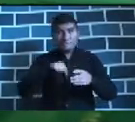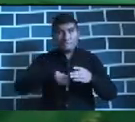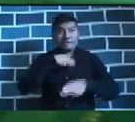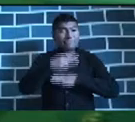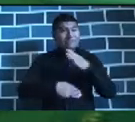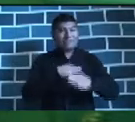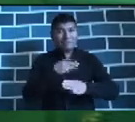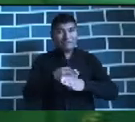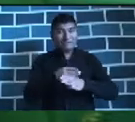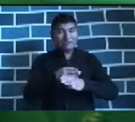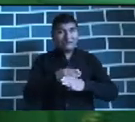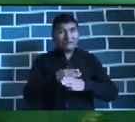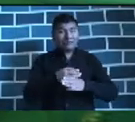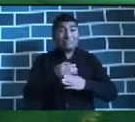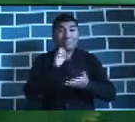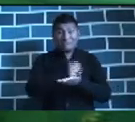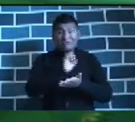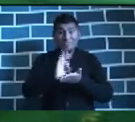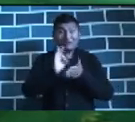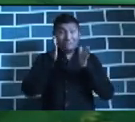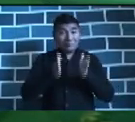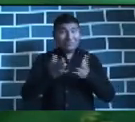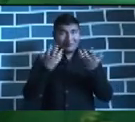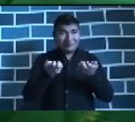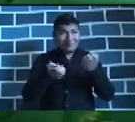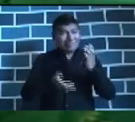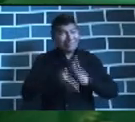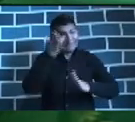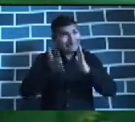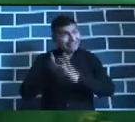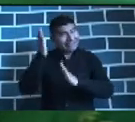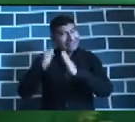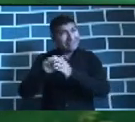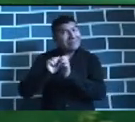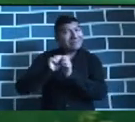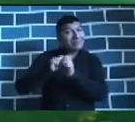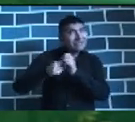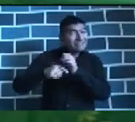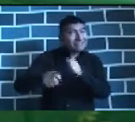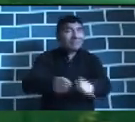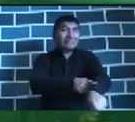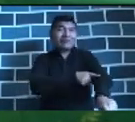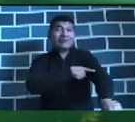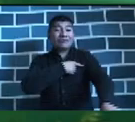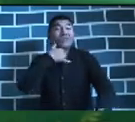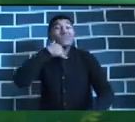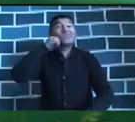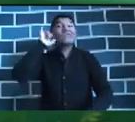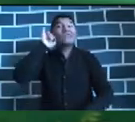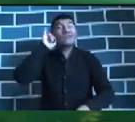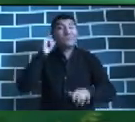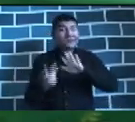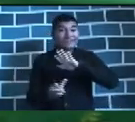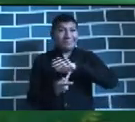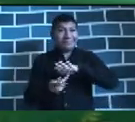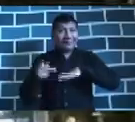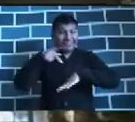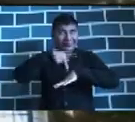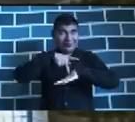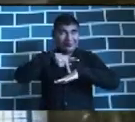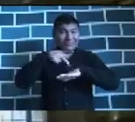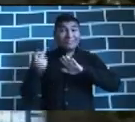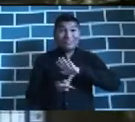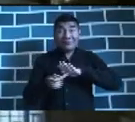que he visto volar y volar mucho más allá ayer celebramos a san pedro ya san pablo san